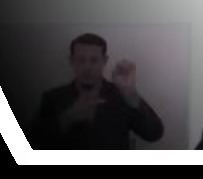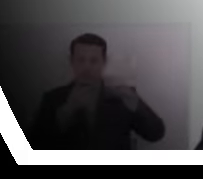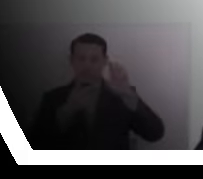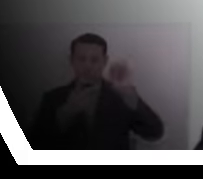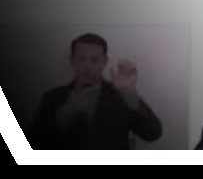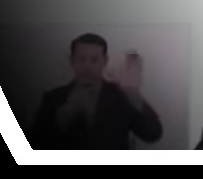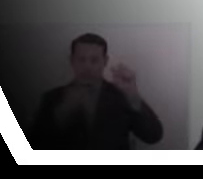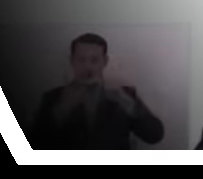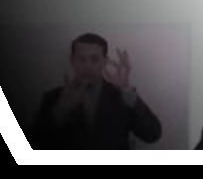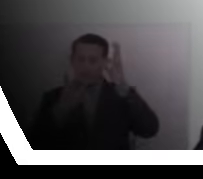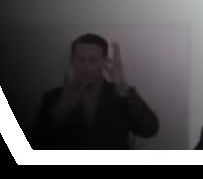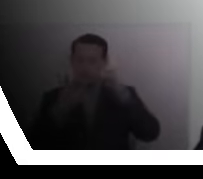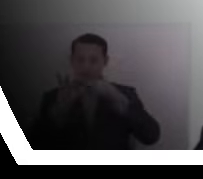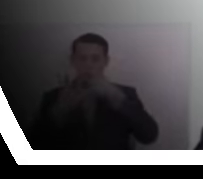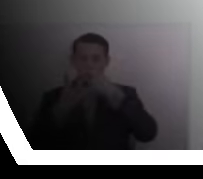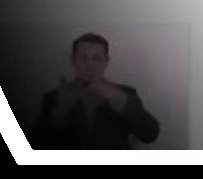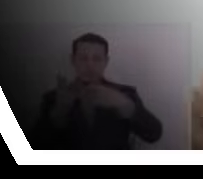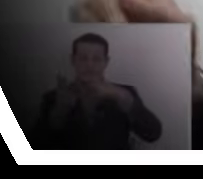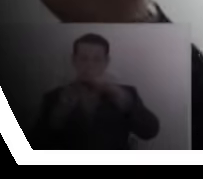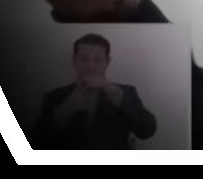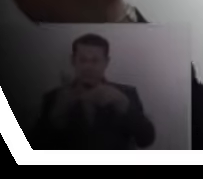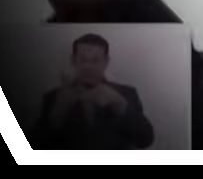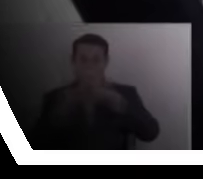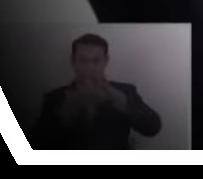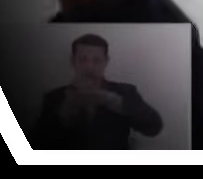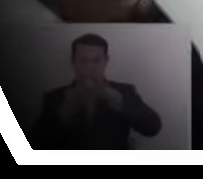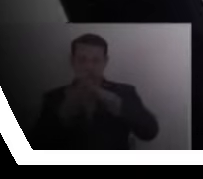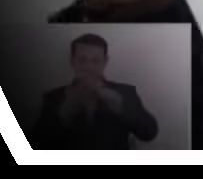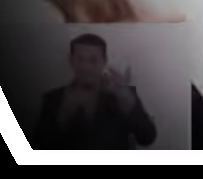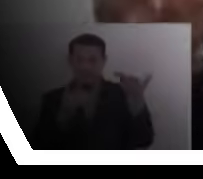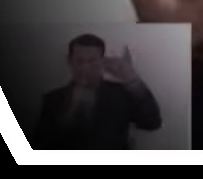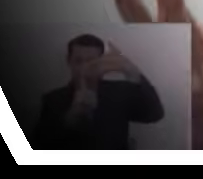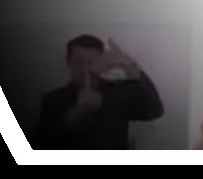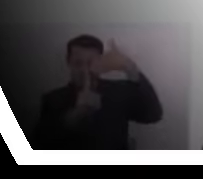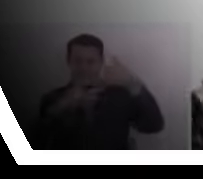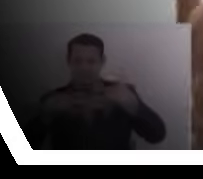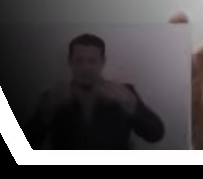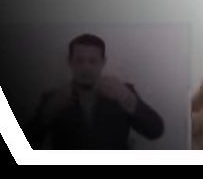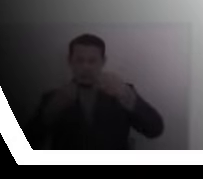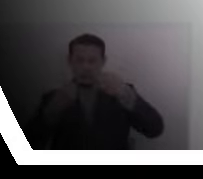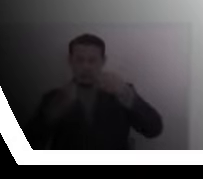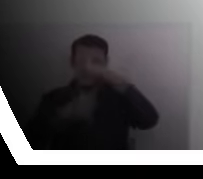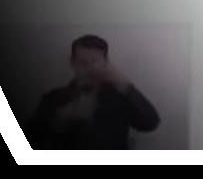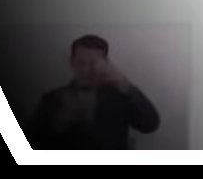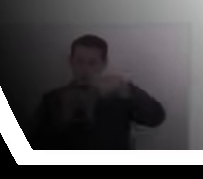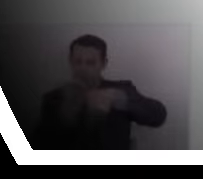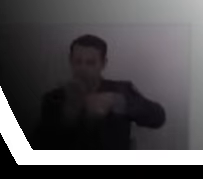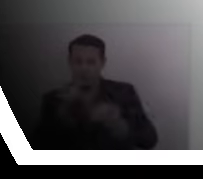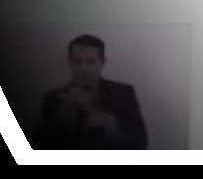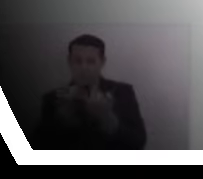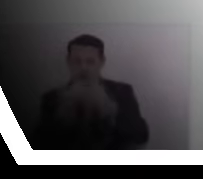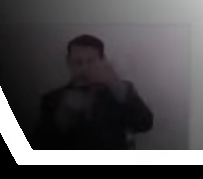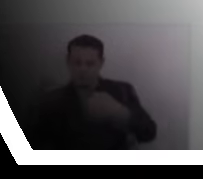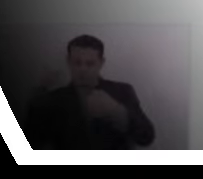saca Funes y Salvador Sánchez y ese dinero lo invertirías en educación salud seguridad en obras municipales en apoyo a